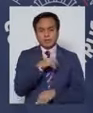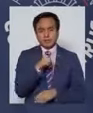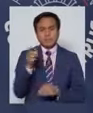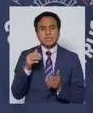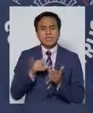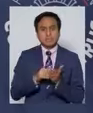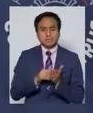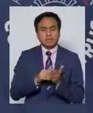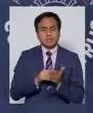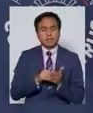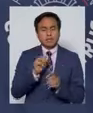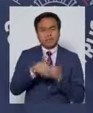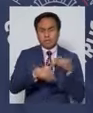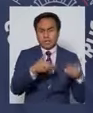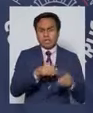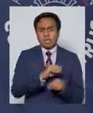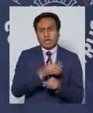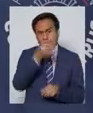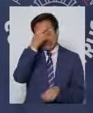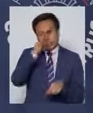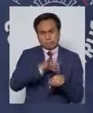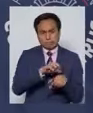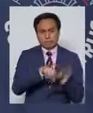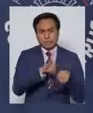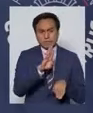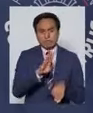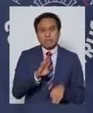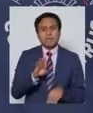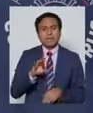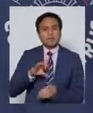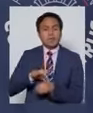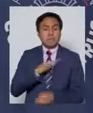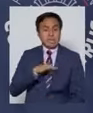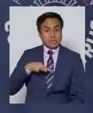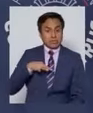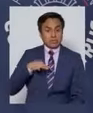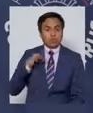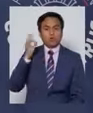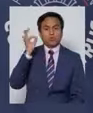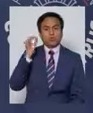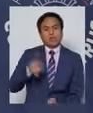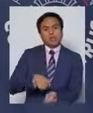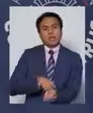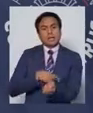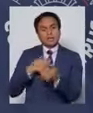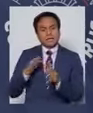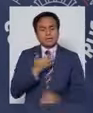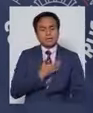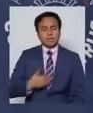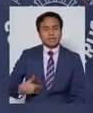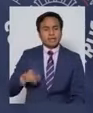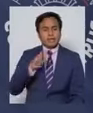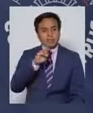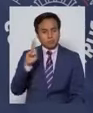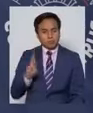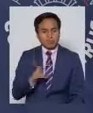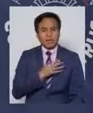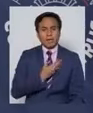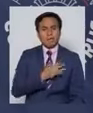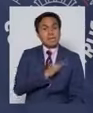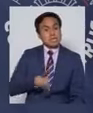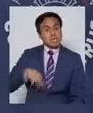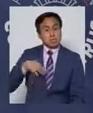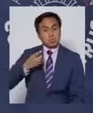100.000 contagiados, efectivamente el ministro, hoy día tuvimos una reunión larga, el presidente de la República, el